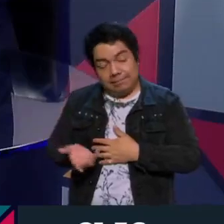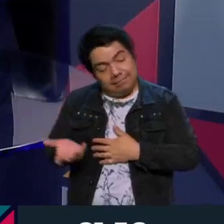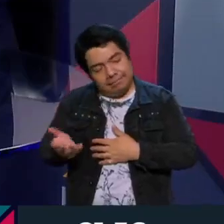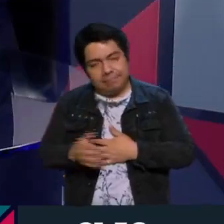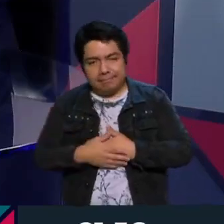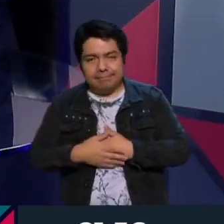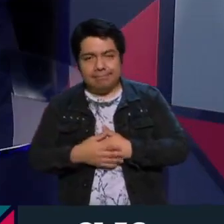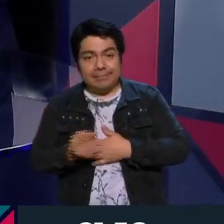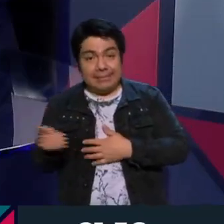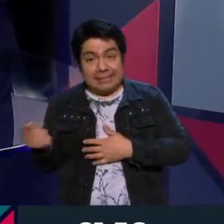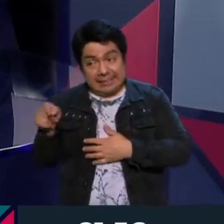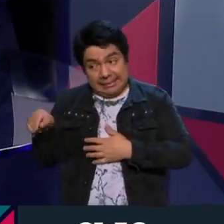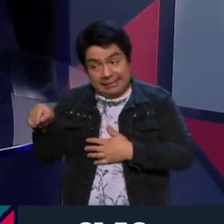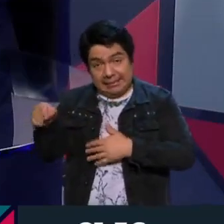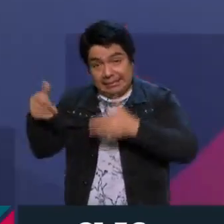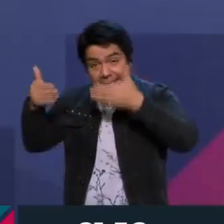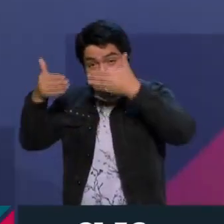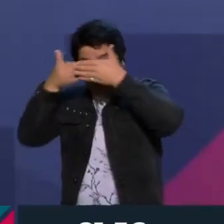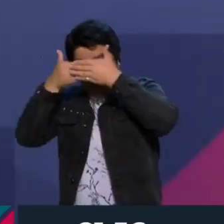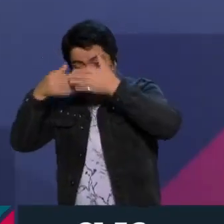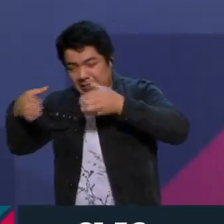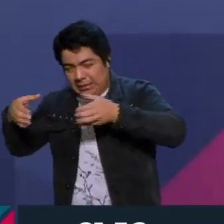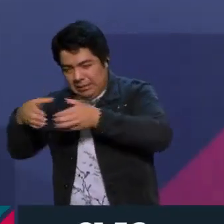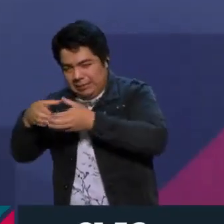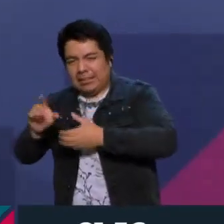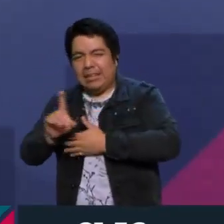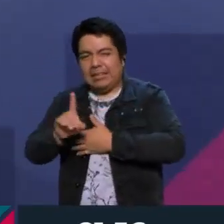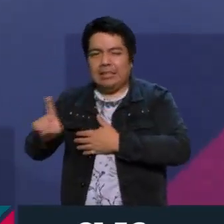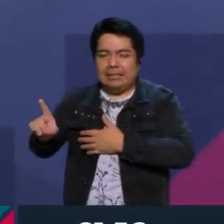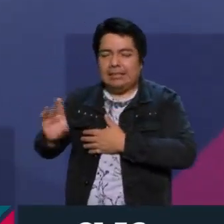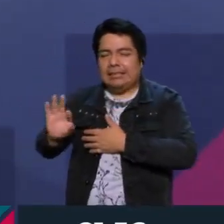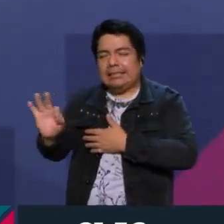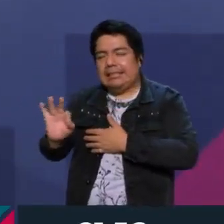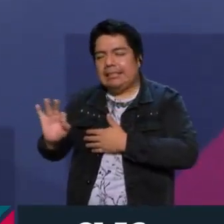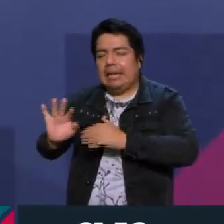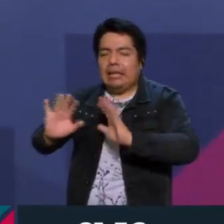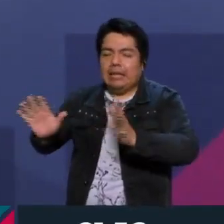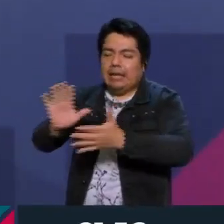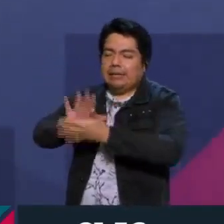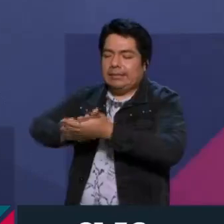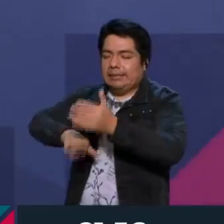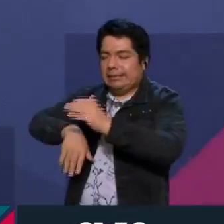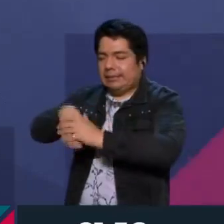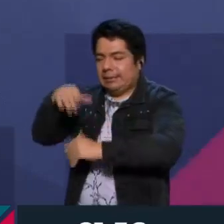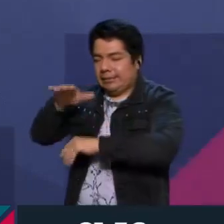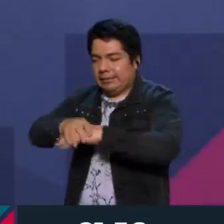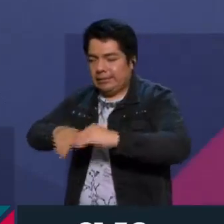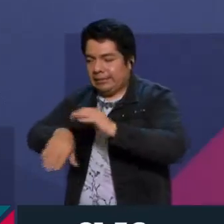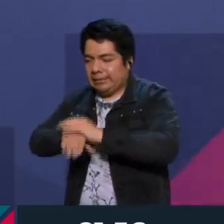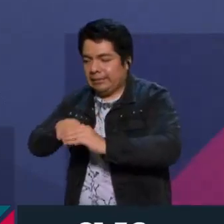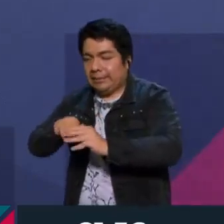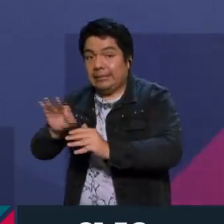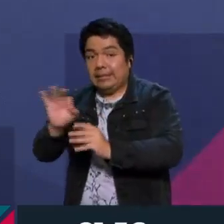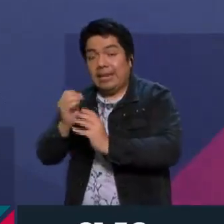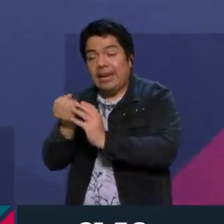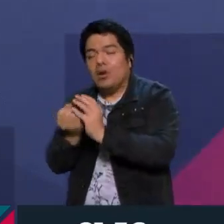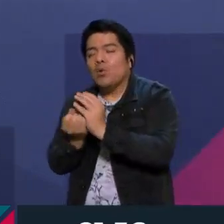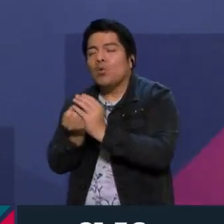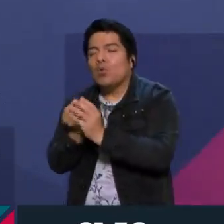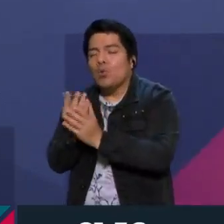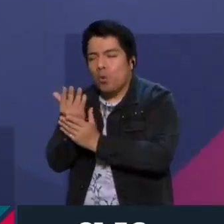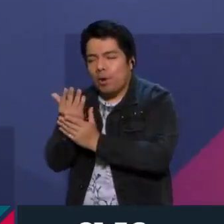esa oposición tal vez acabe de desdibujarse ya, gracias, para que permita que surja otra oposición